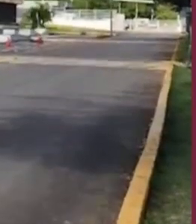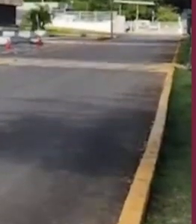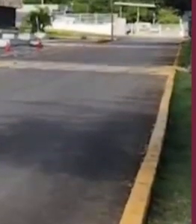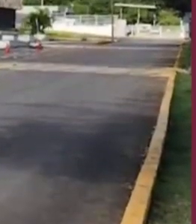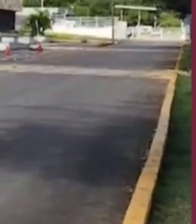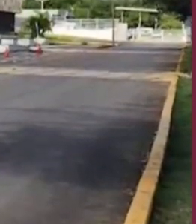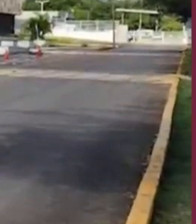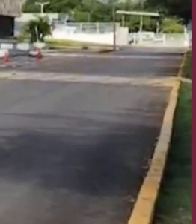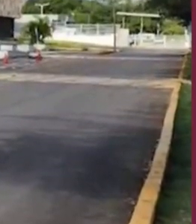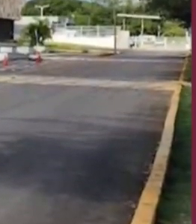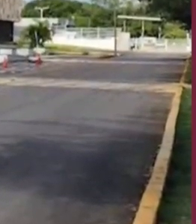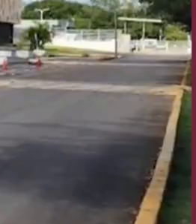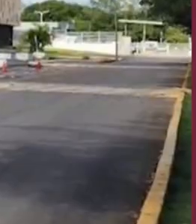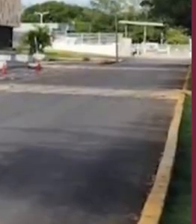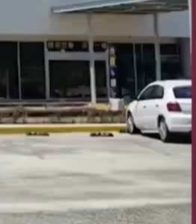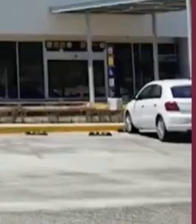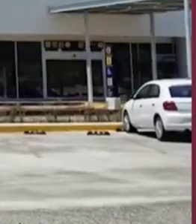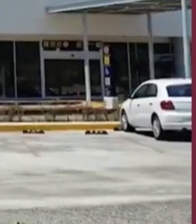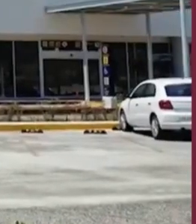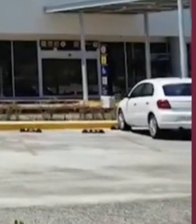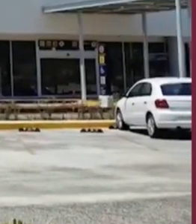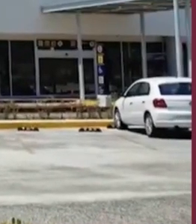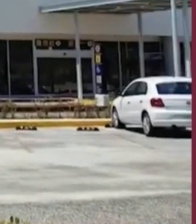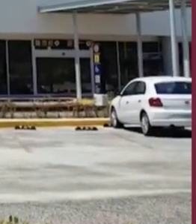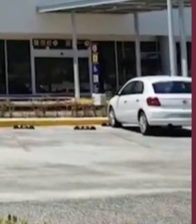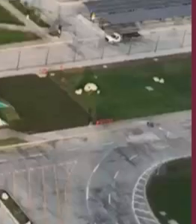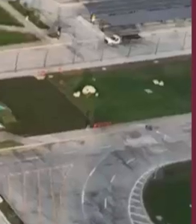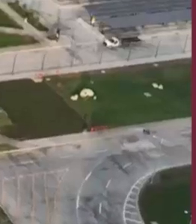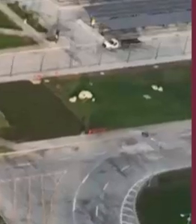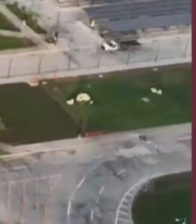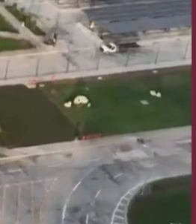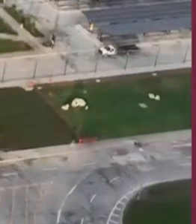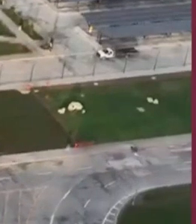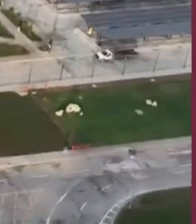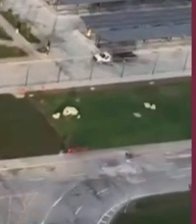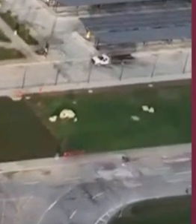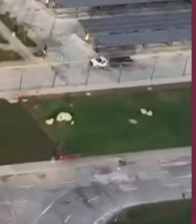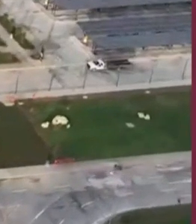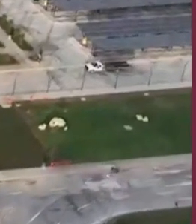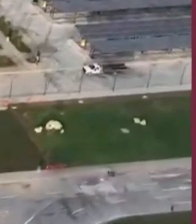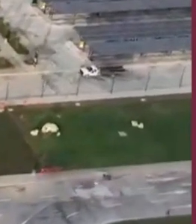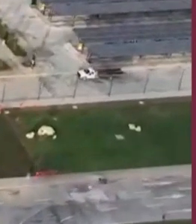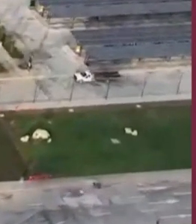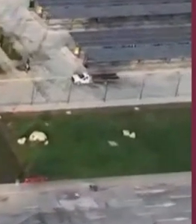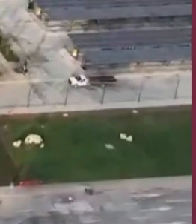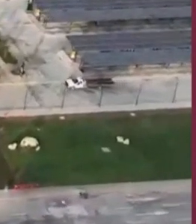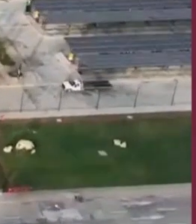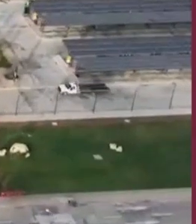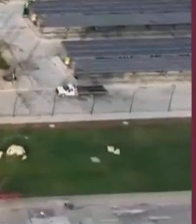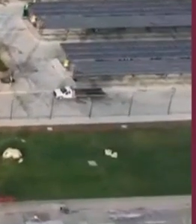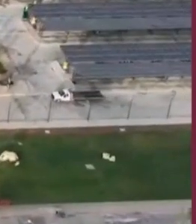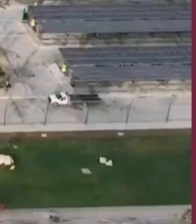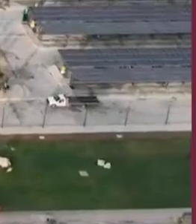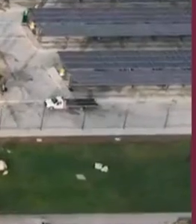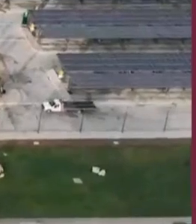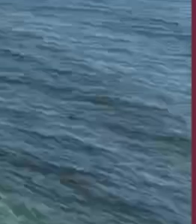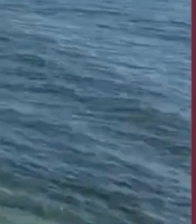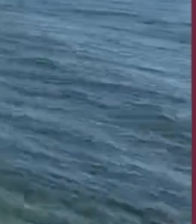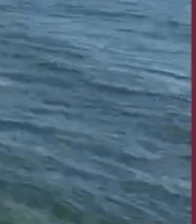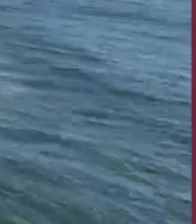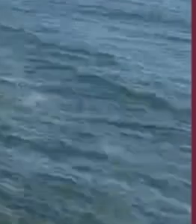conjunto con otros aeropuertos de la región como Chetumal y Palenque, el aeropuerto de Tulum impulsará la red de conectividad aérea del sureste del